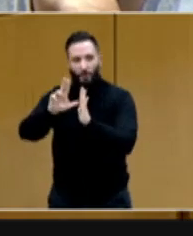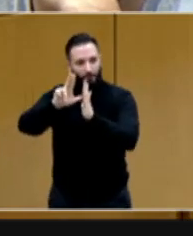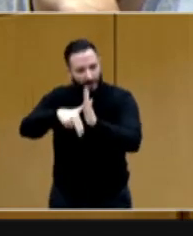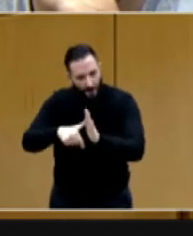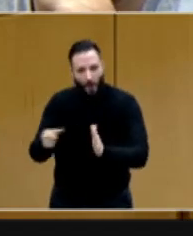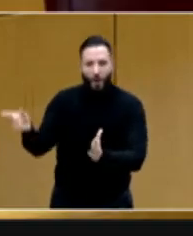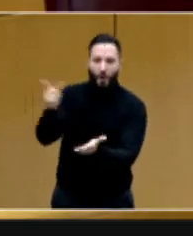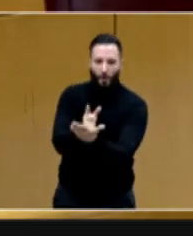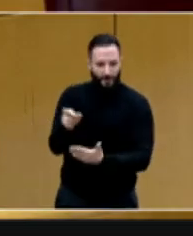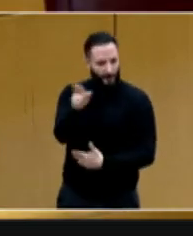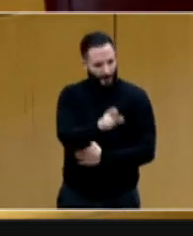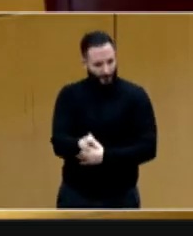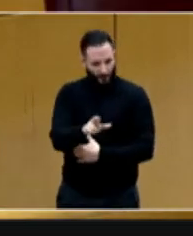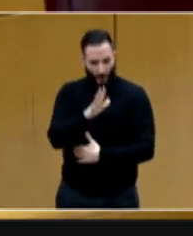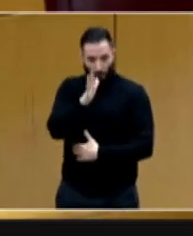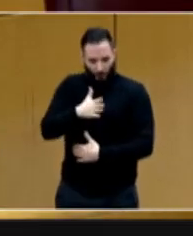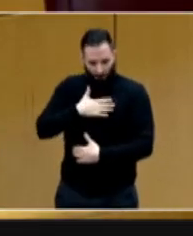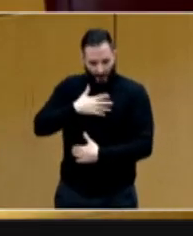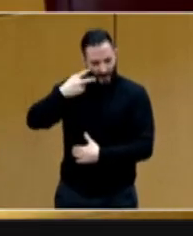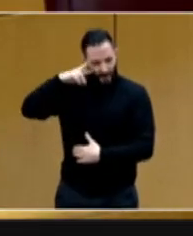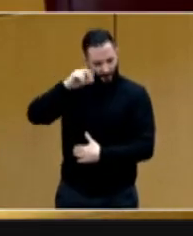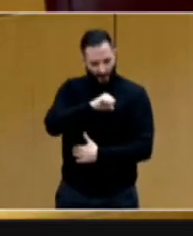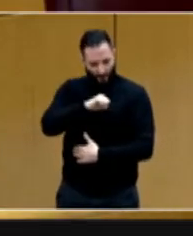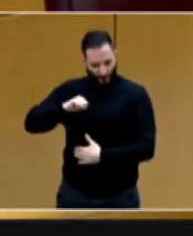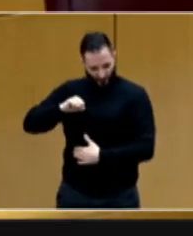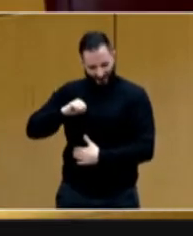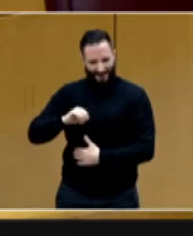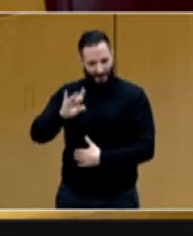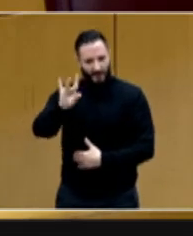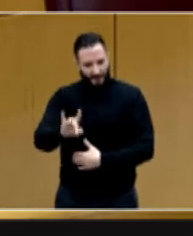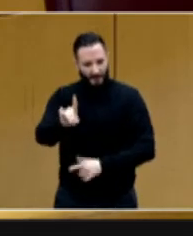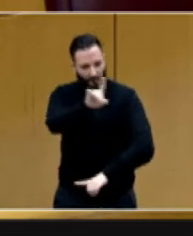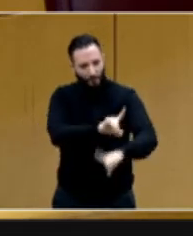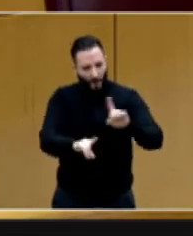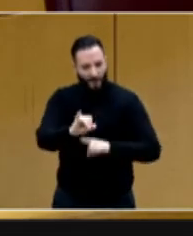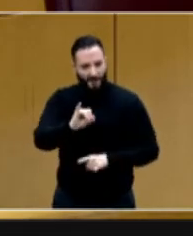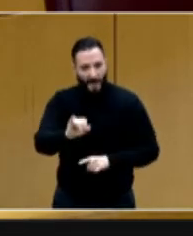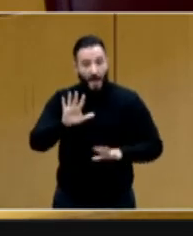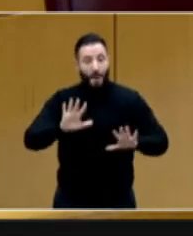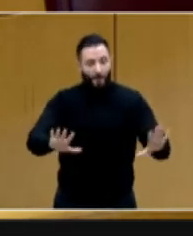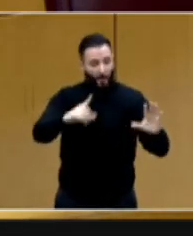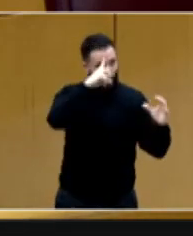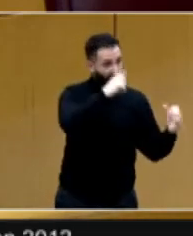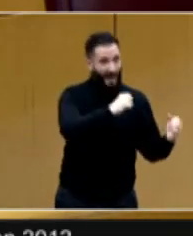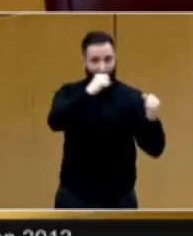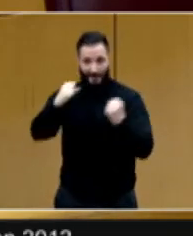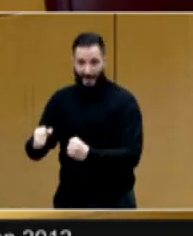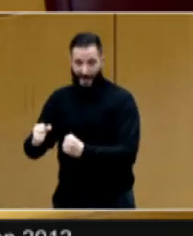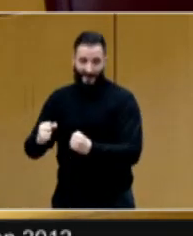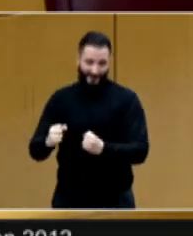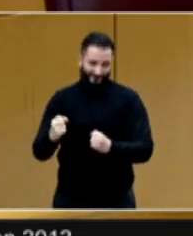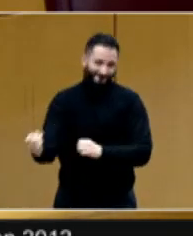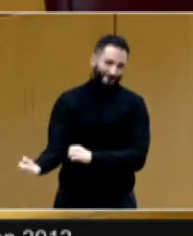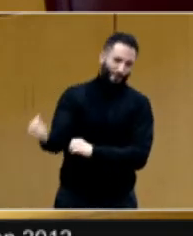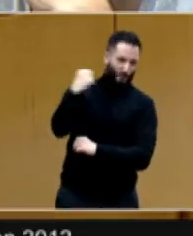por eso yo no puedo de experiencia personal Sí pero que es que creo que hay entidades mucho más cualificadas que nosotros para hablar